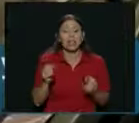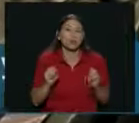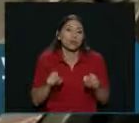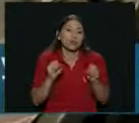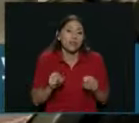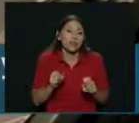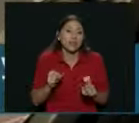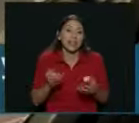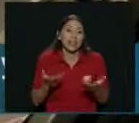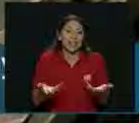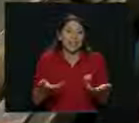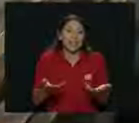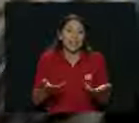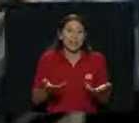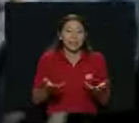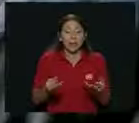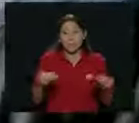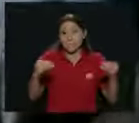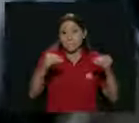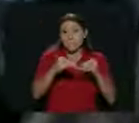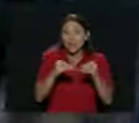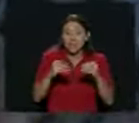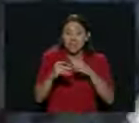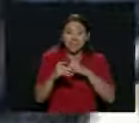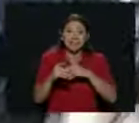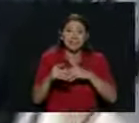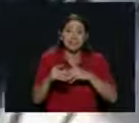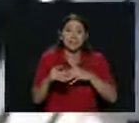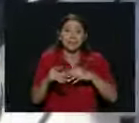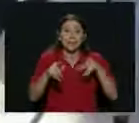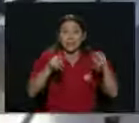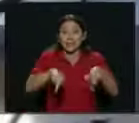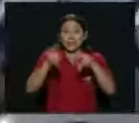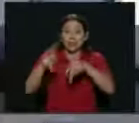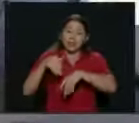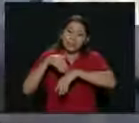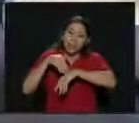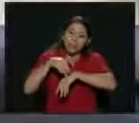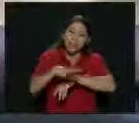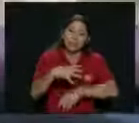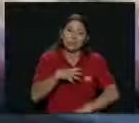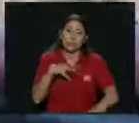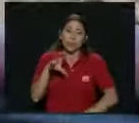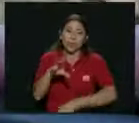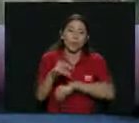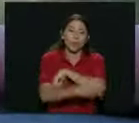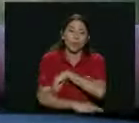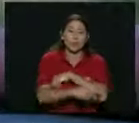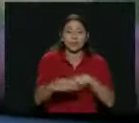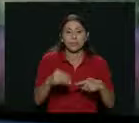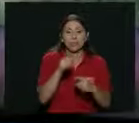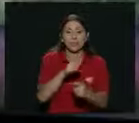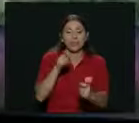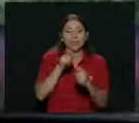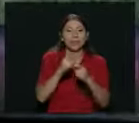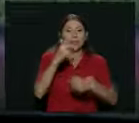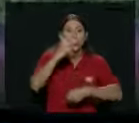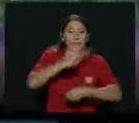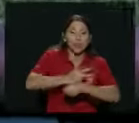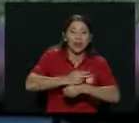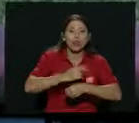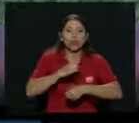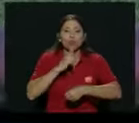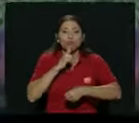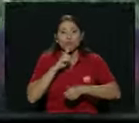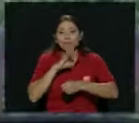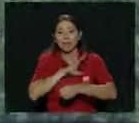deportaciones de centroamericanos hacia los países, desde los Estados Unidos hacia los países centroamericanos, concretamente hacia Guatemala, Honduras, El